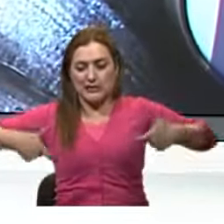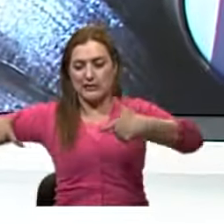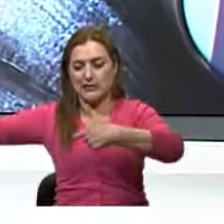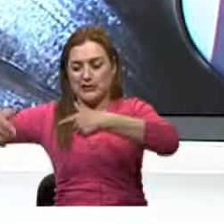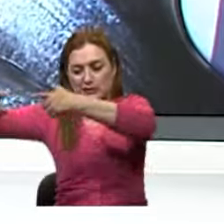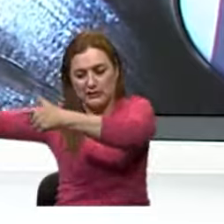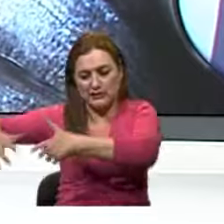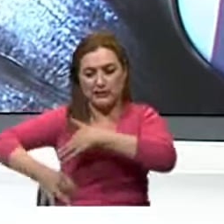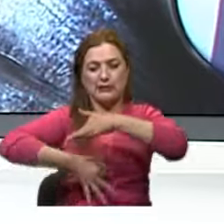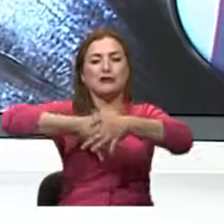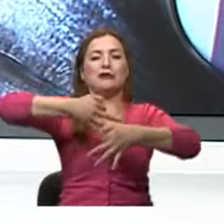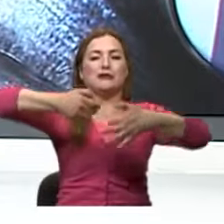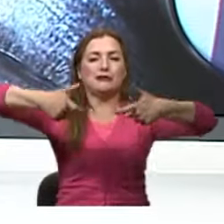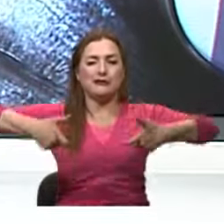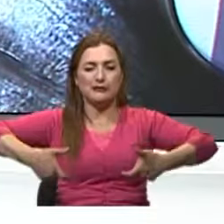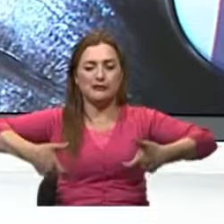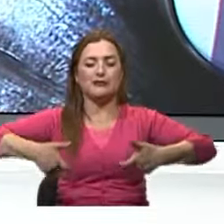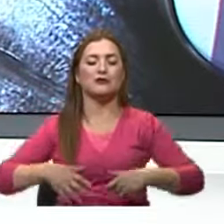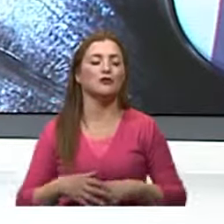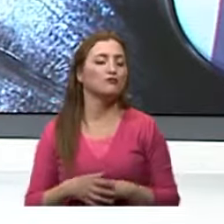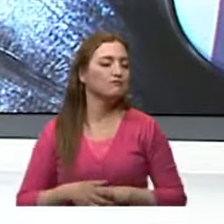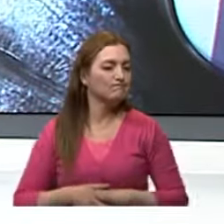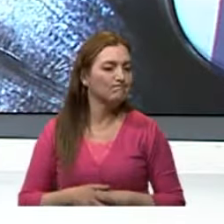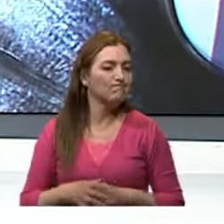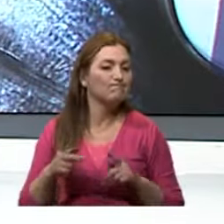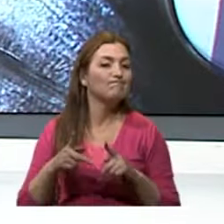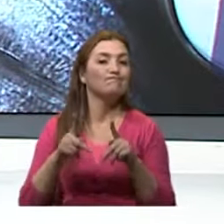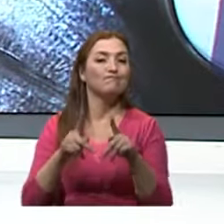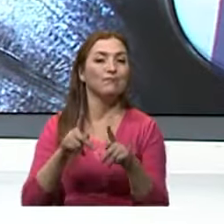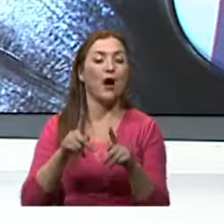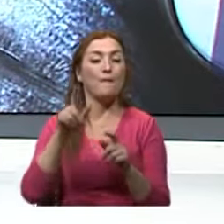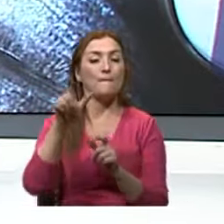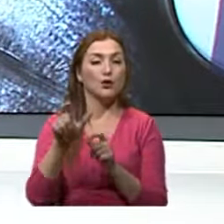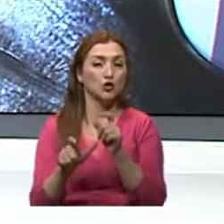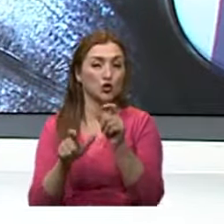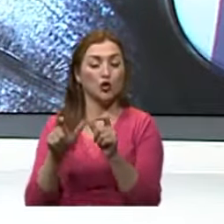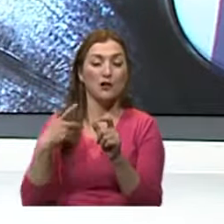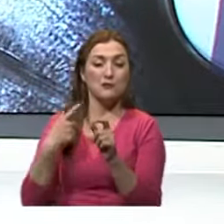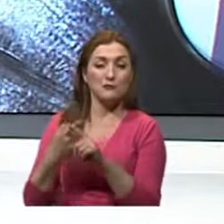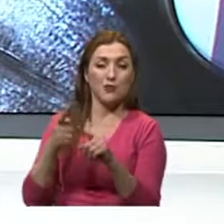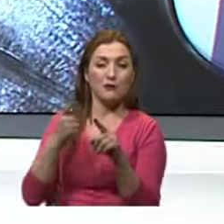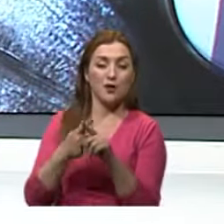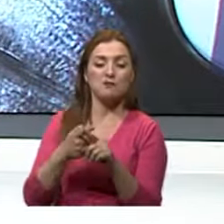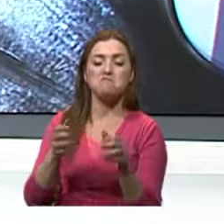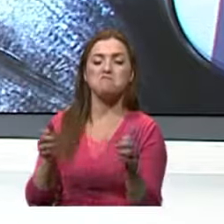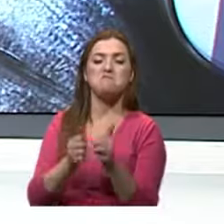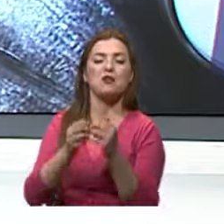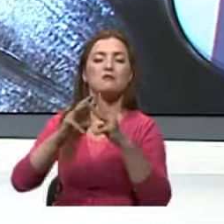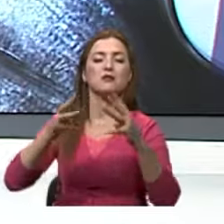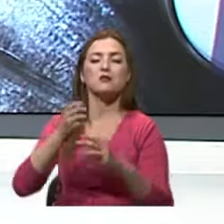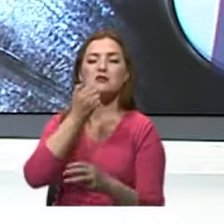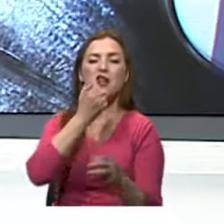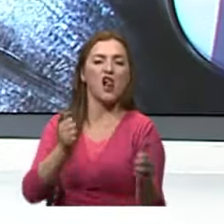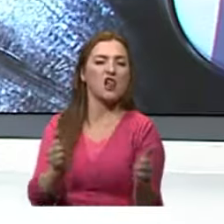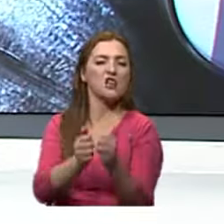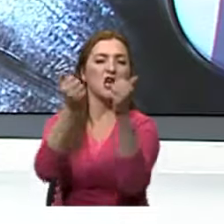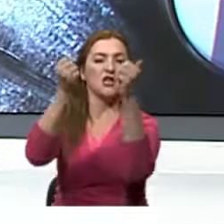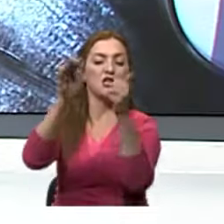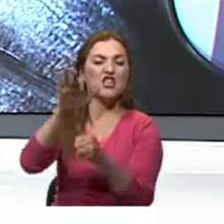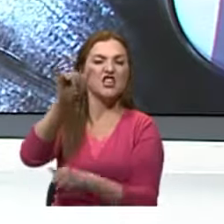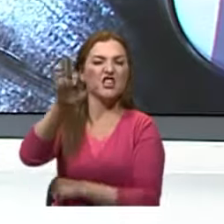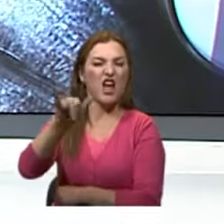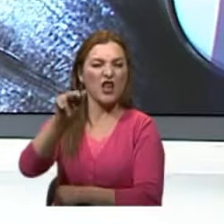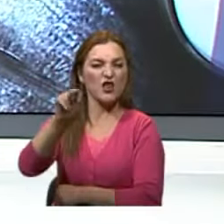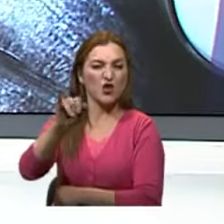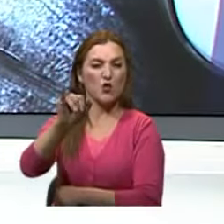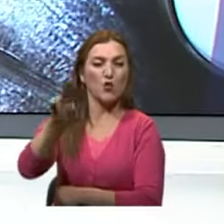articulación completa que se ha dañado. Esto de aquí permite pues, que una prótesis, a veces de titanio, haga que se recupere la movilidad y alivie el